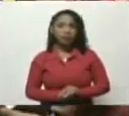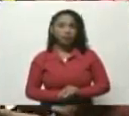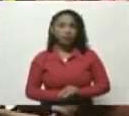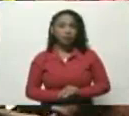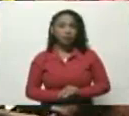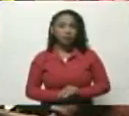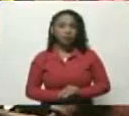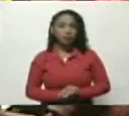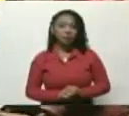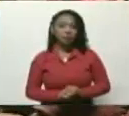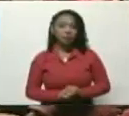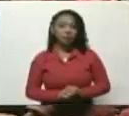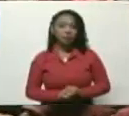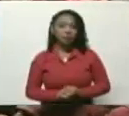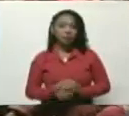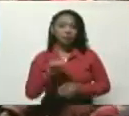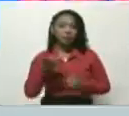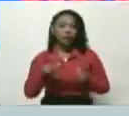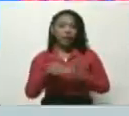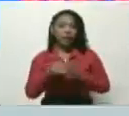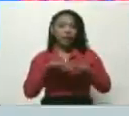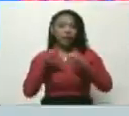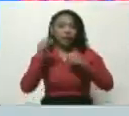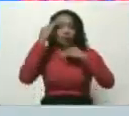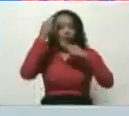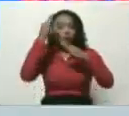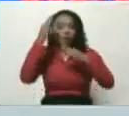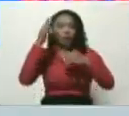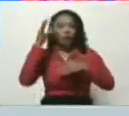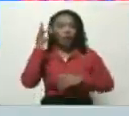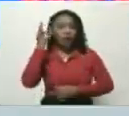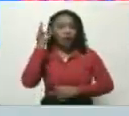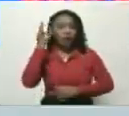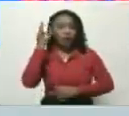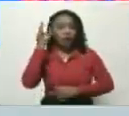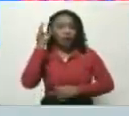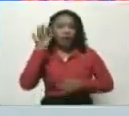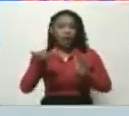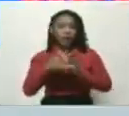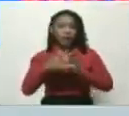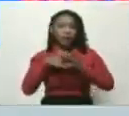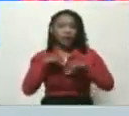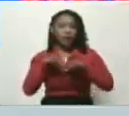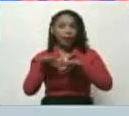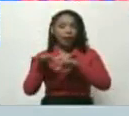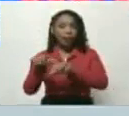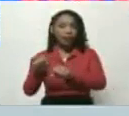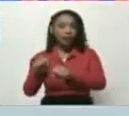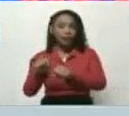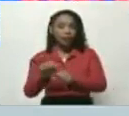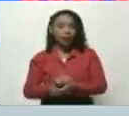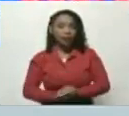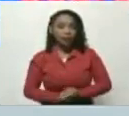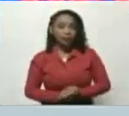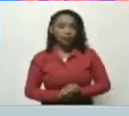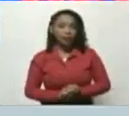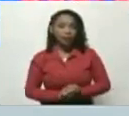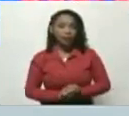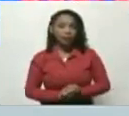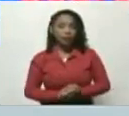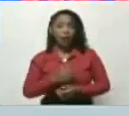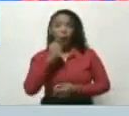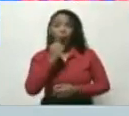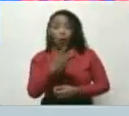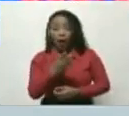Y antiimperialista, saludo feminista y antiimperialista. Bueno,